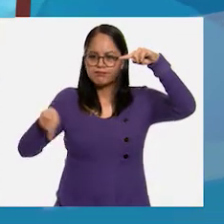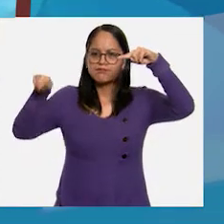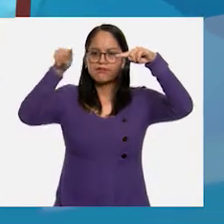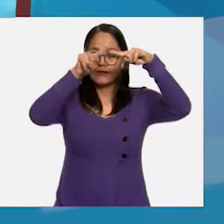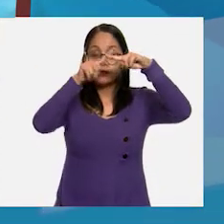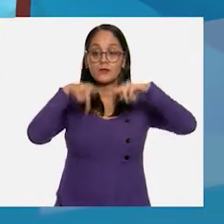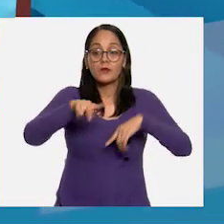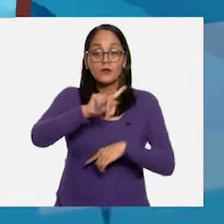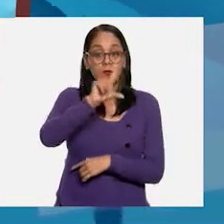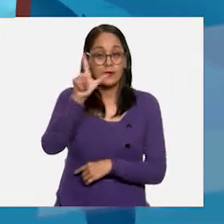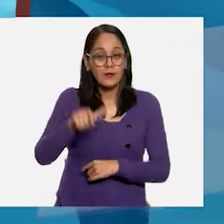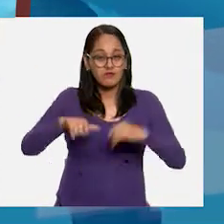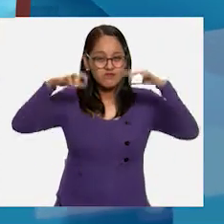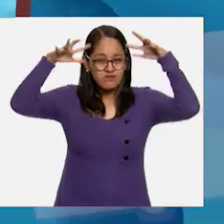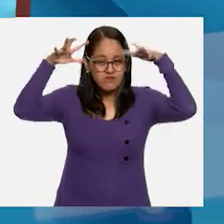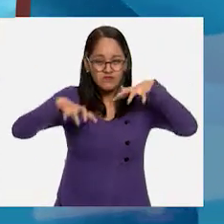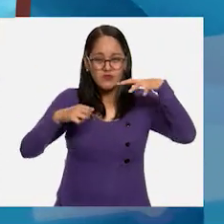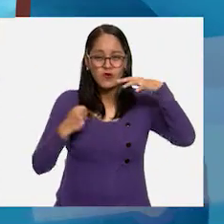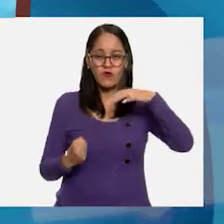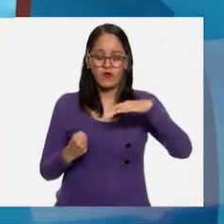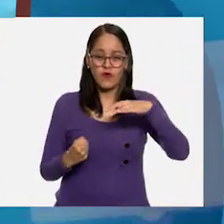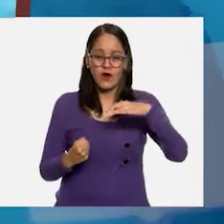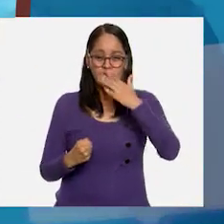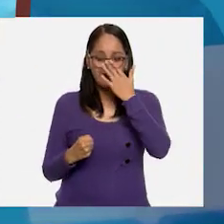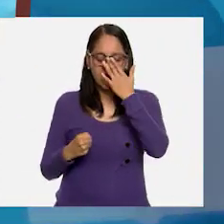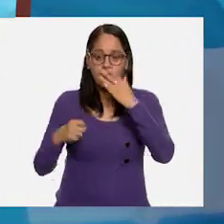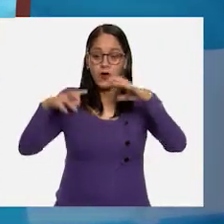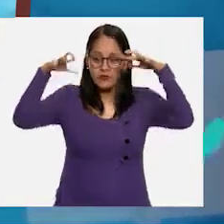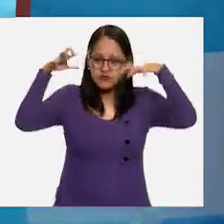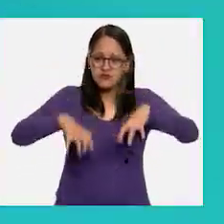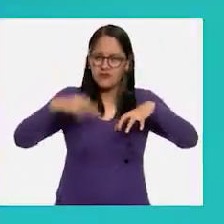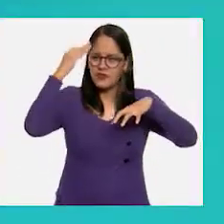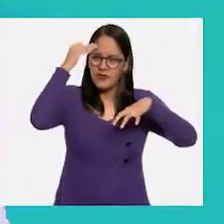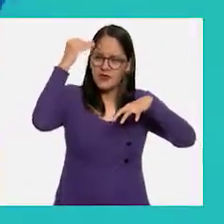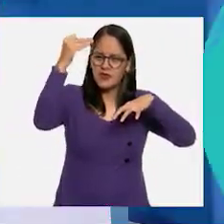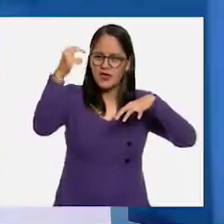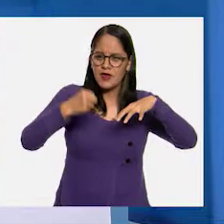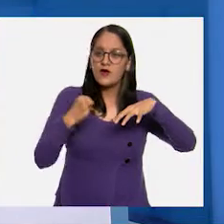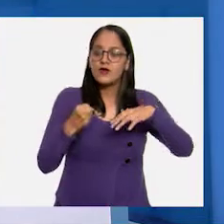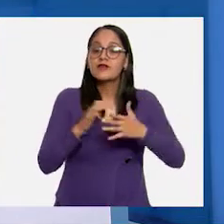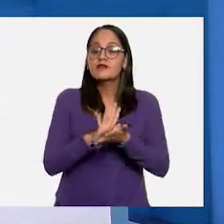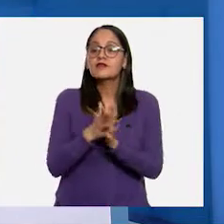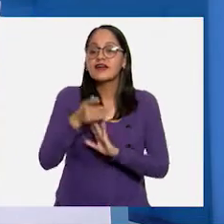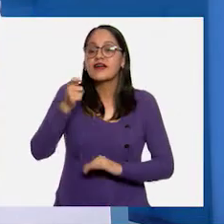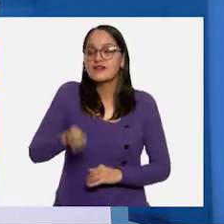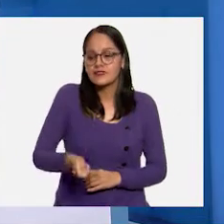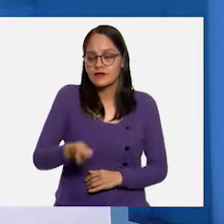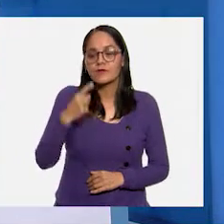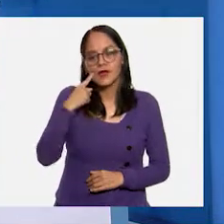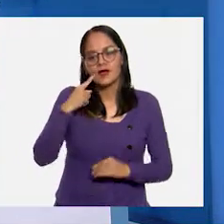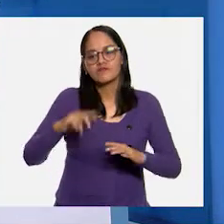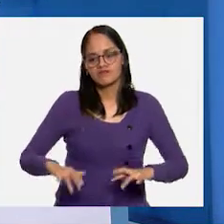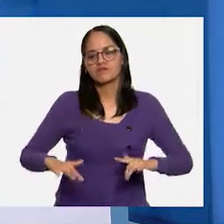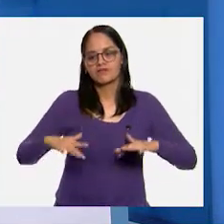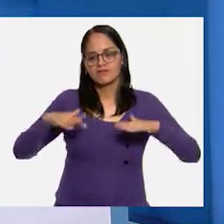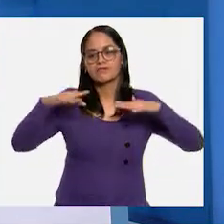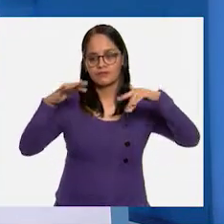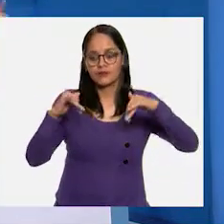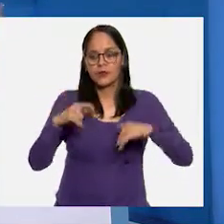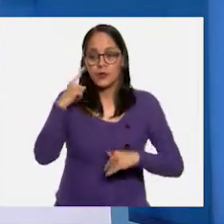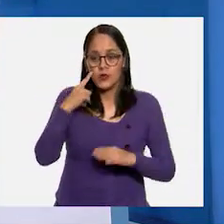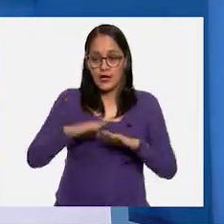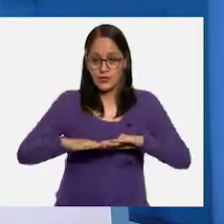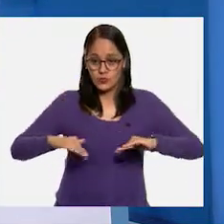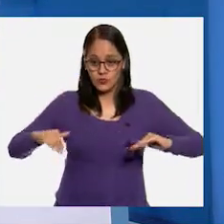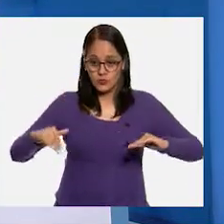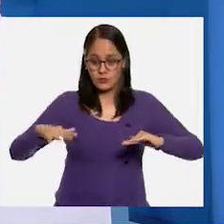son extraordinarias, por su volumen y duración, es que se presenta una inundación, cuando el suelo no es